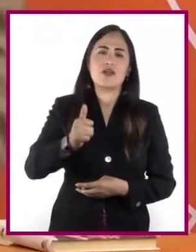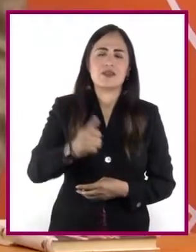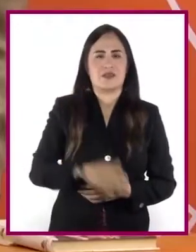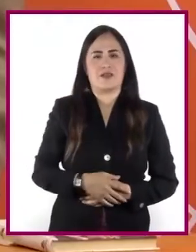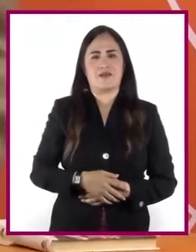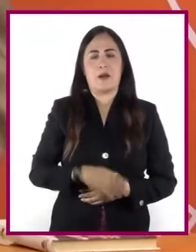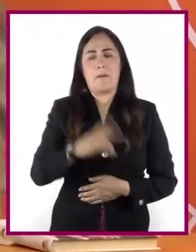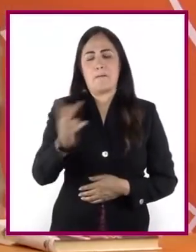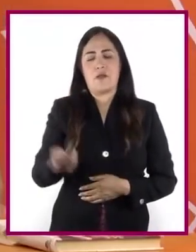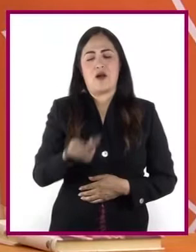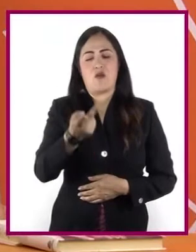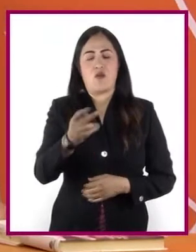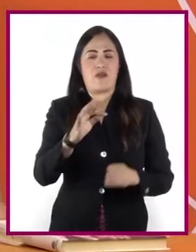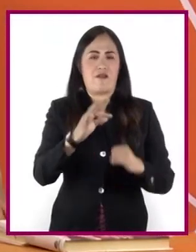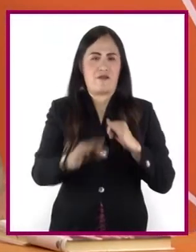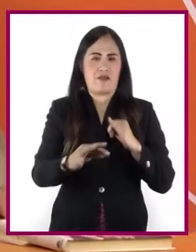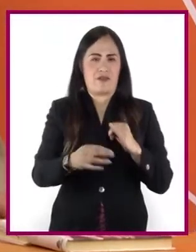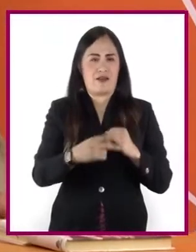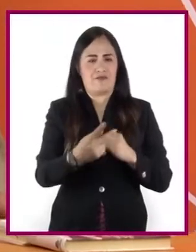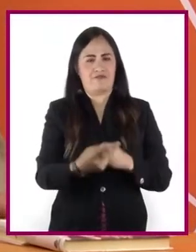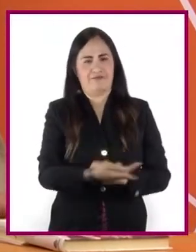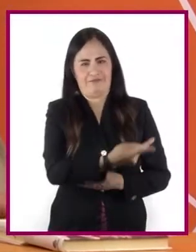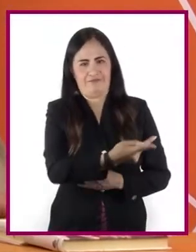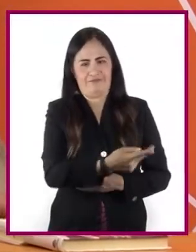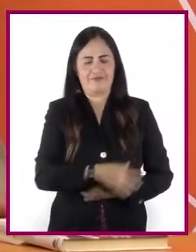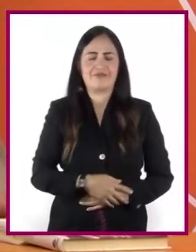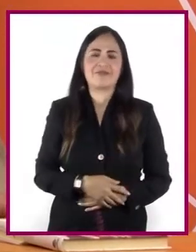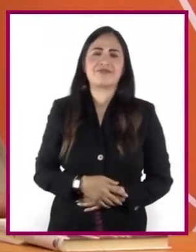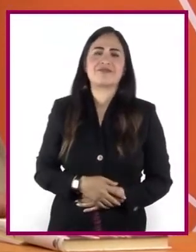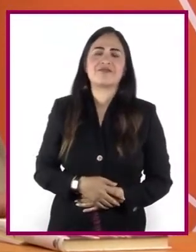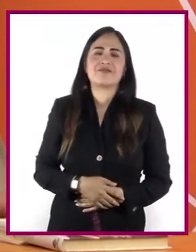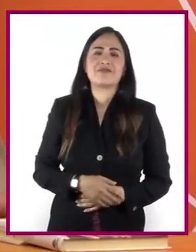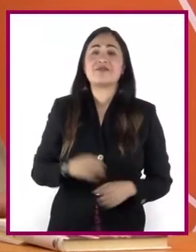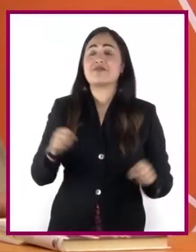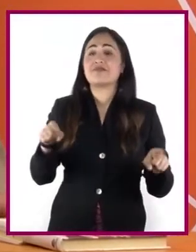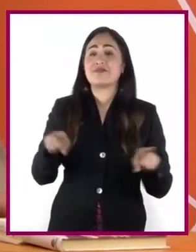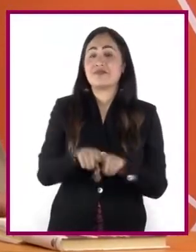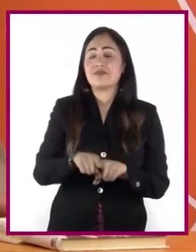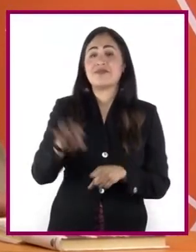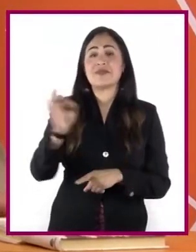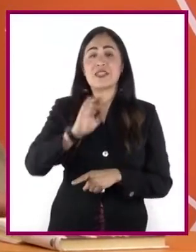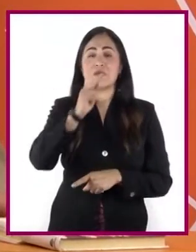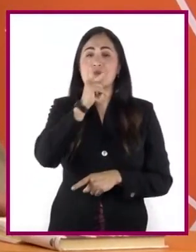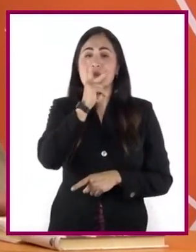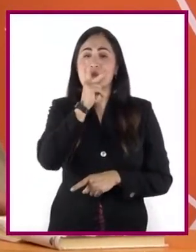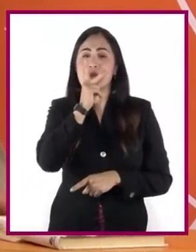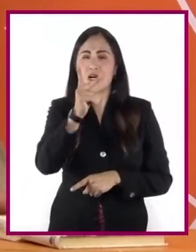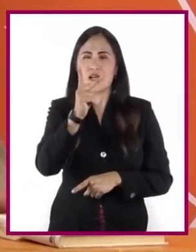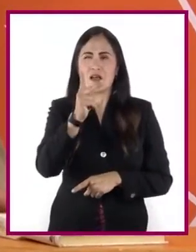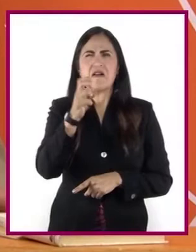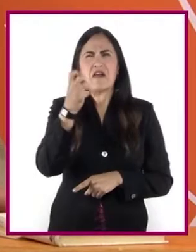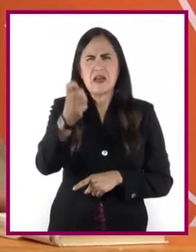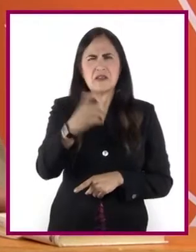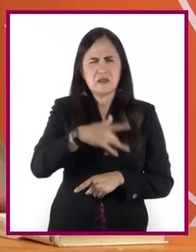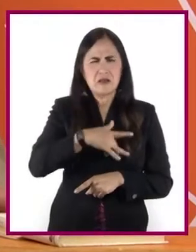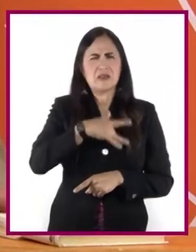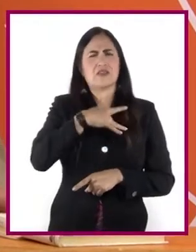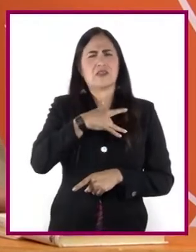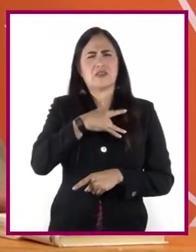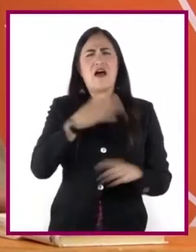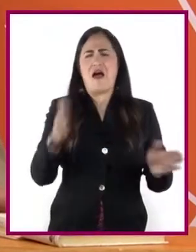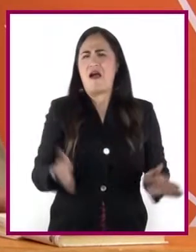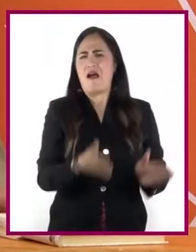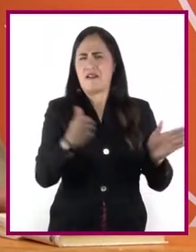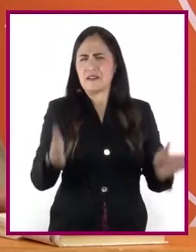el cierre de la entrevista. También podemos utilizar una frase que nos parezca sensible y